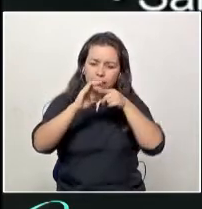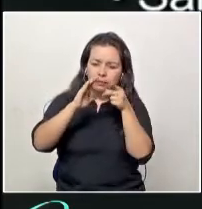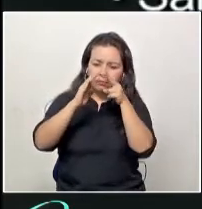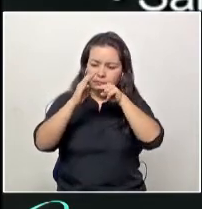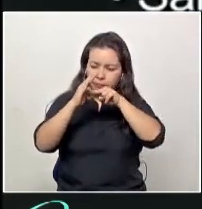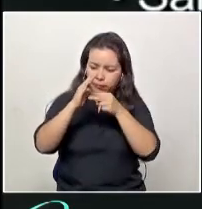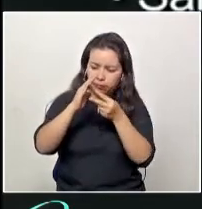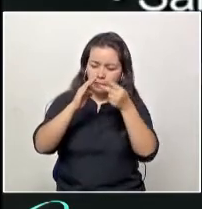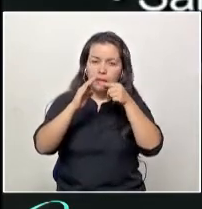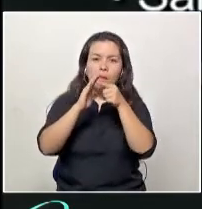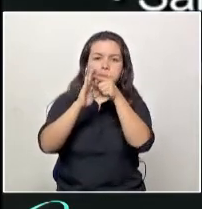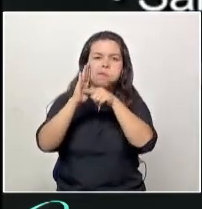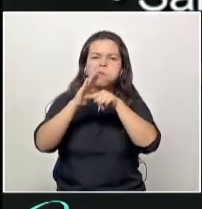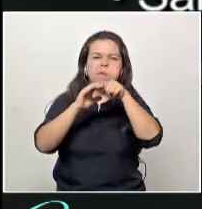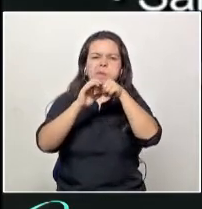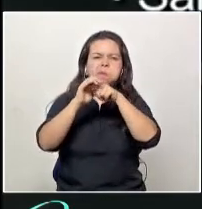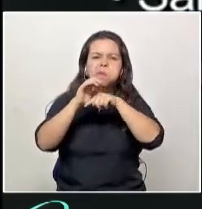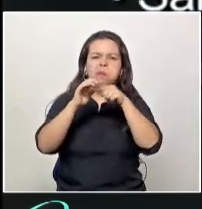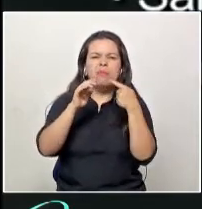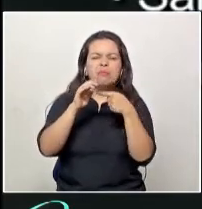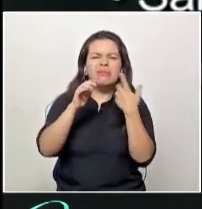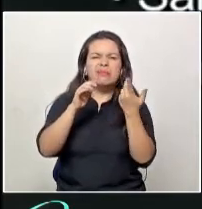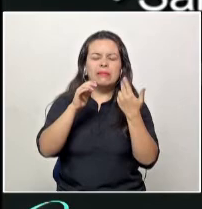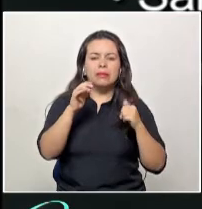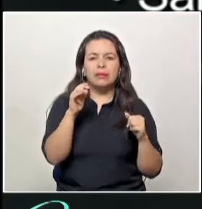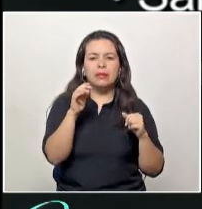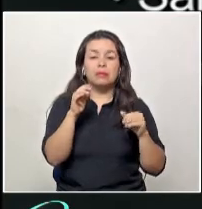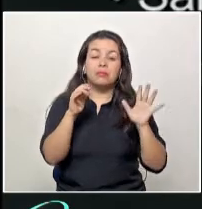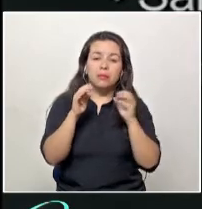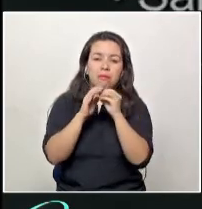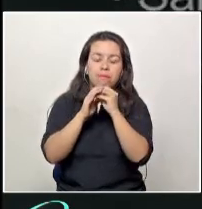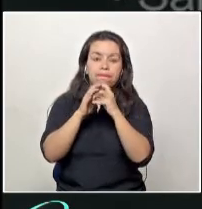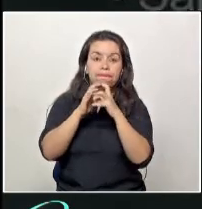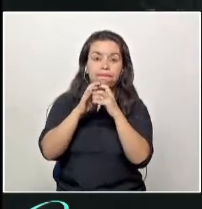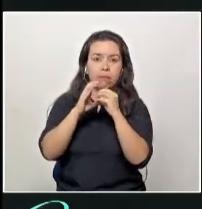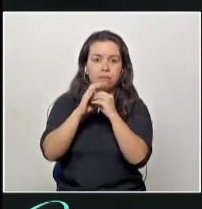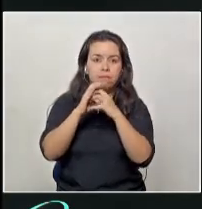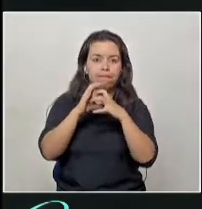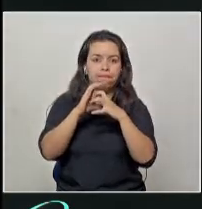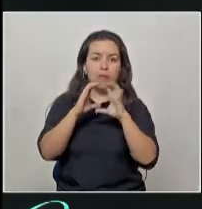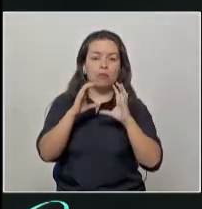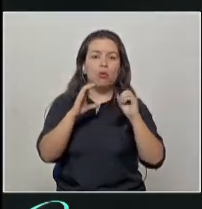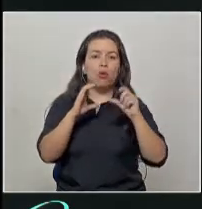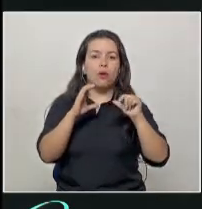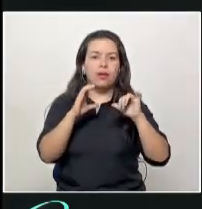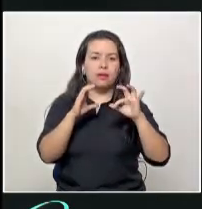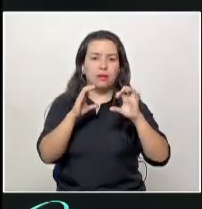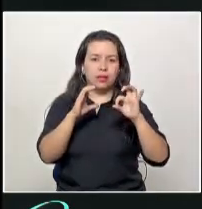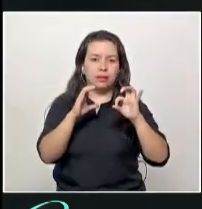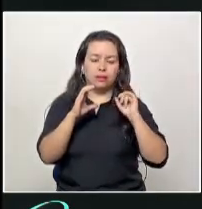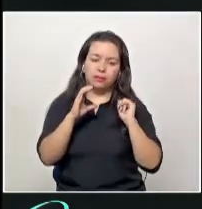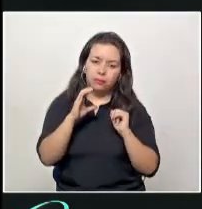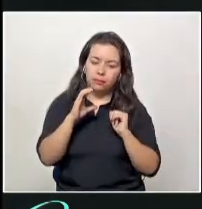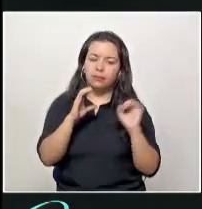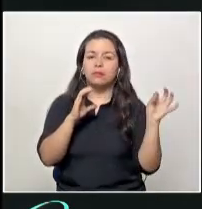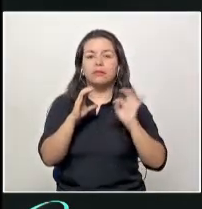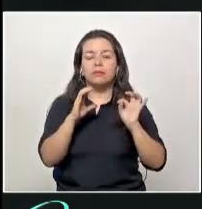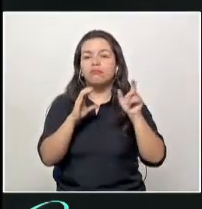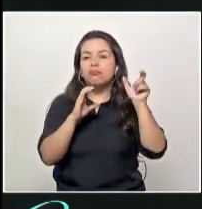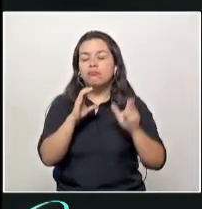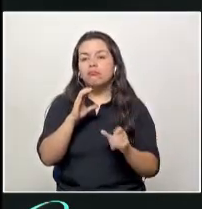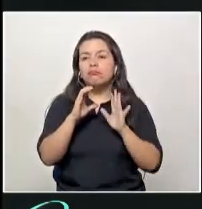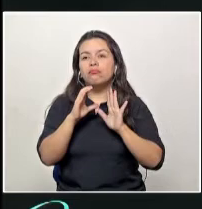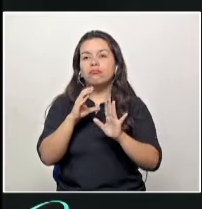que la persona tenga, por ejemplo, una inflamación, eso se llama una colitis. La persona puede